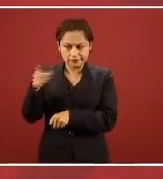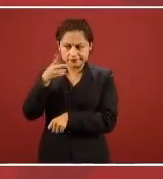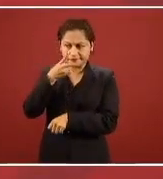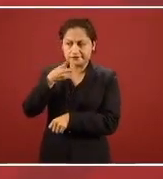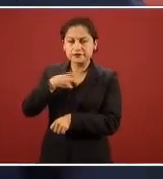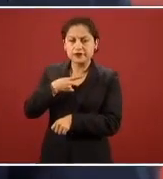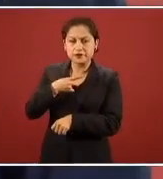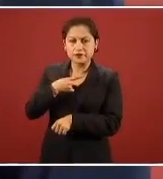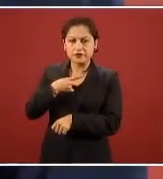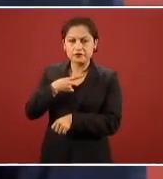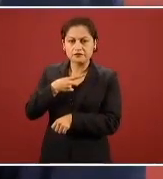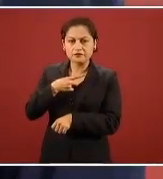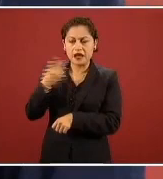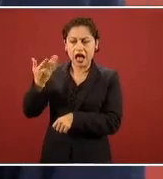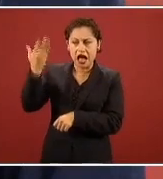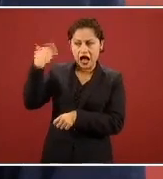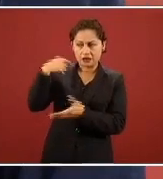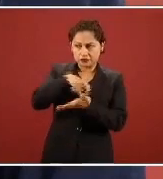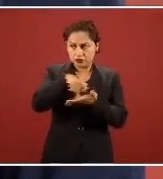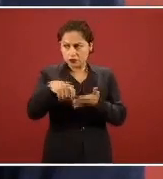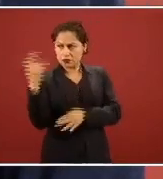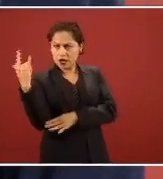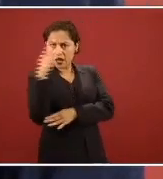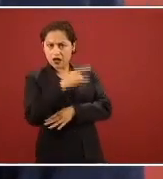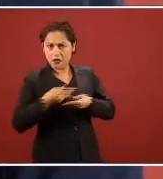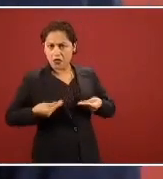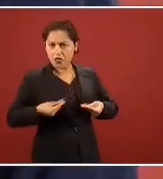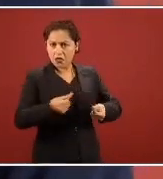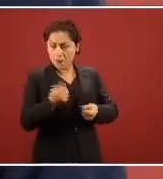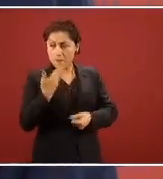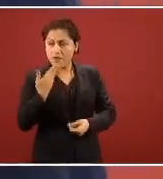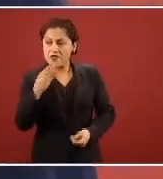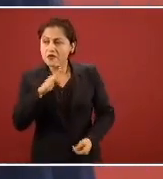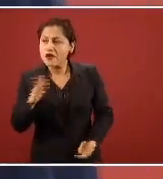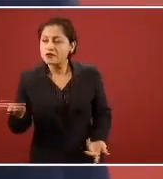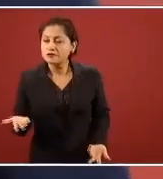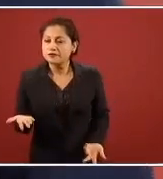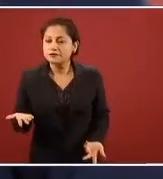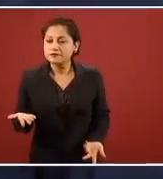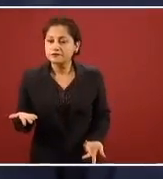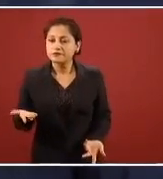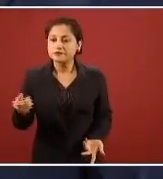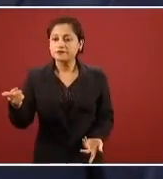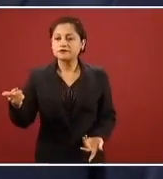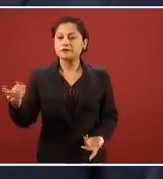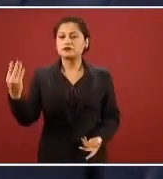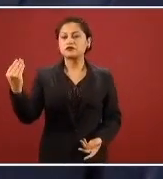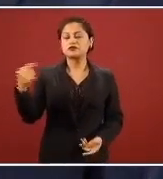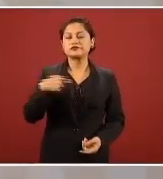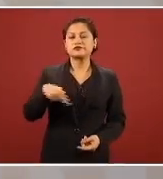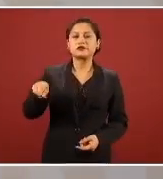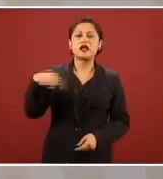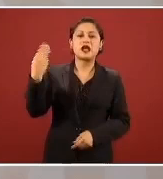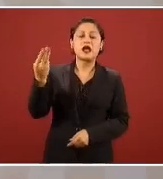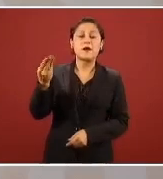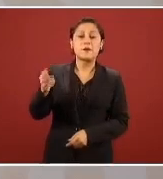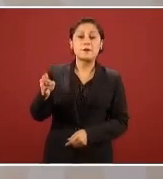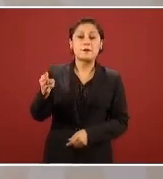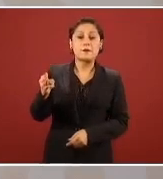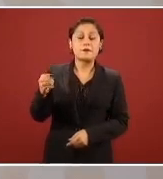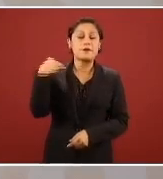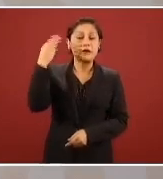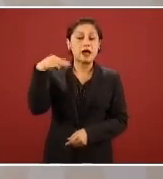good. Que se comprara el avión. That they bought the plane. A marzo. In March. El mes próximo. Presidente, tengo una